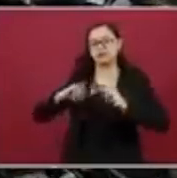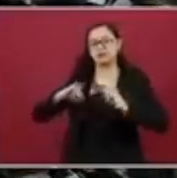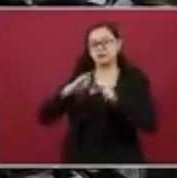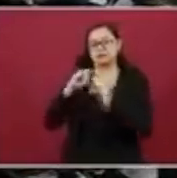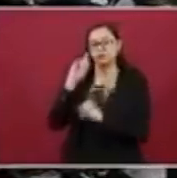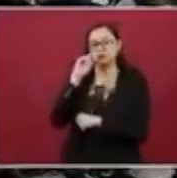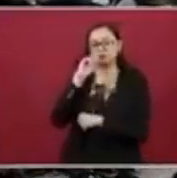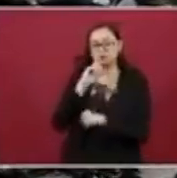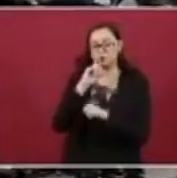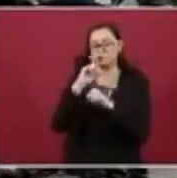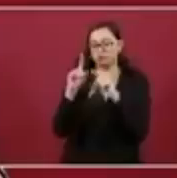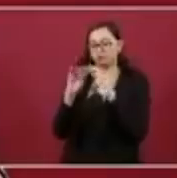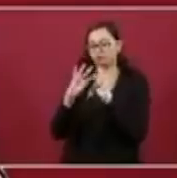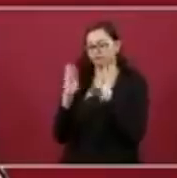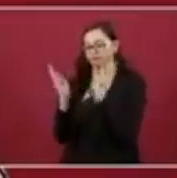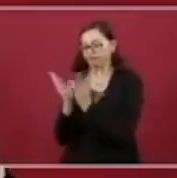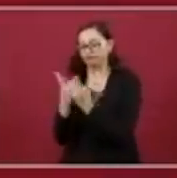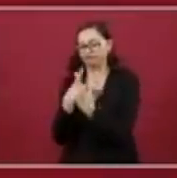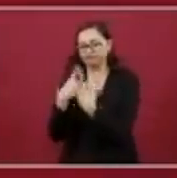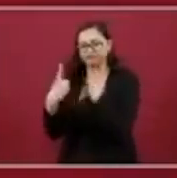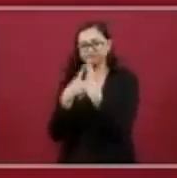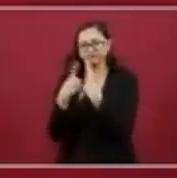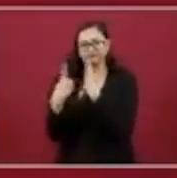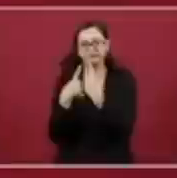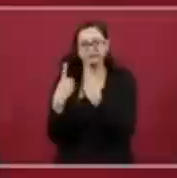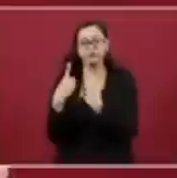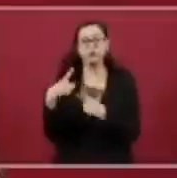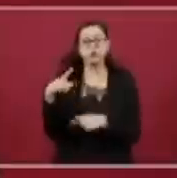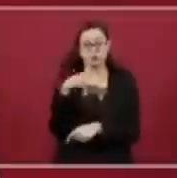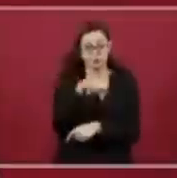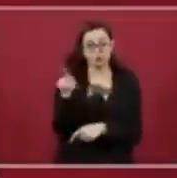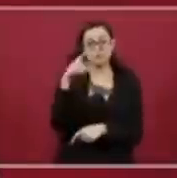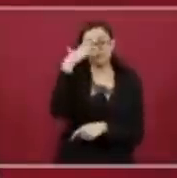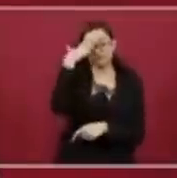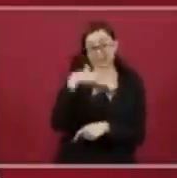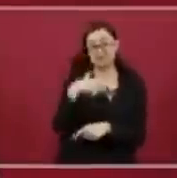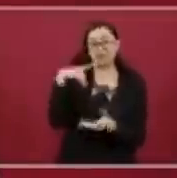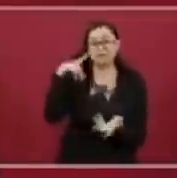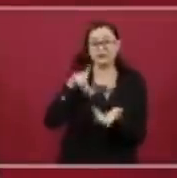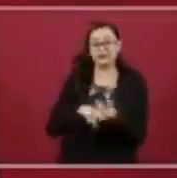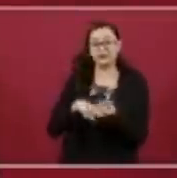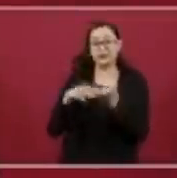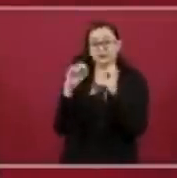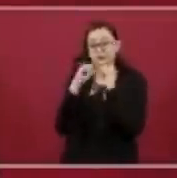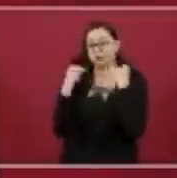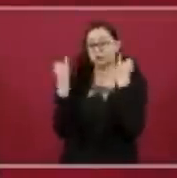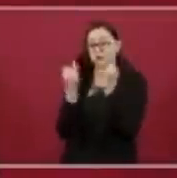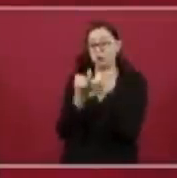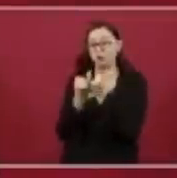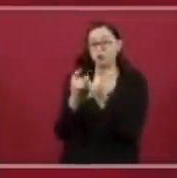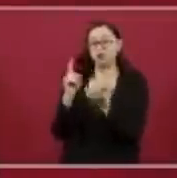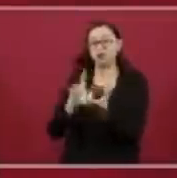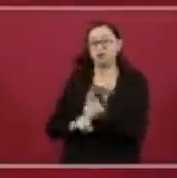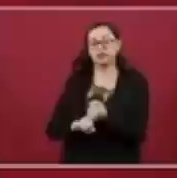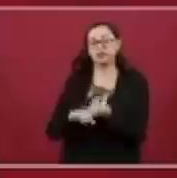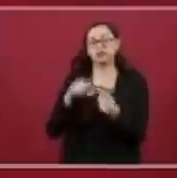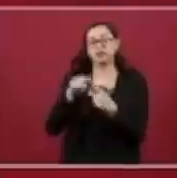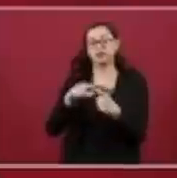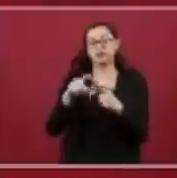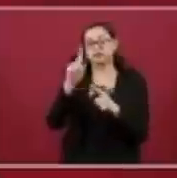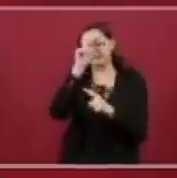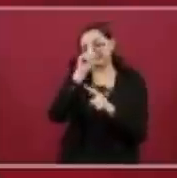Mujeres, que como todos ustedes saben, esta Junta de Gobierno se compone del Consejo